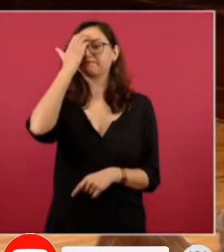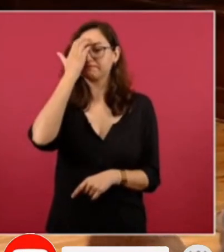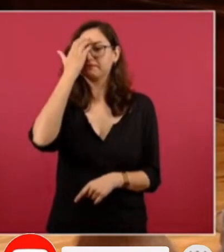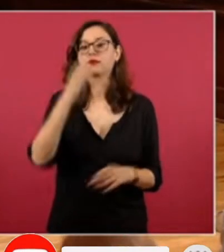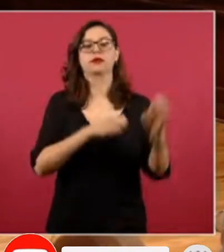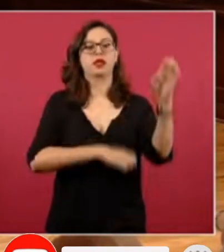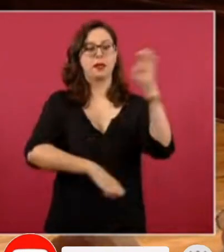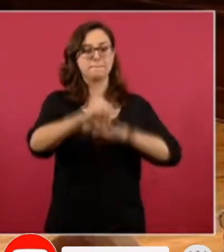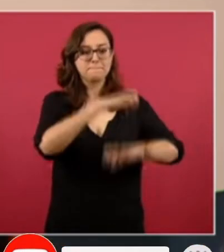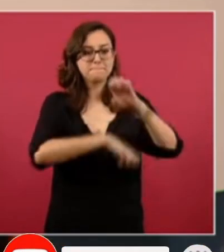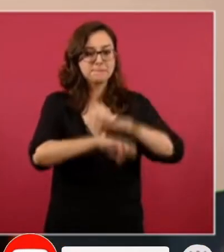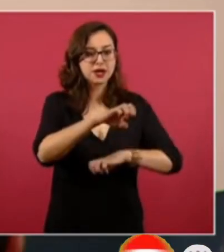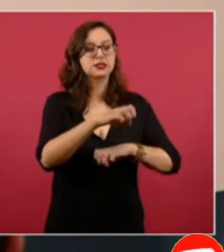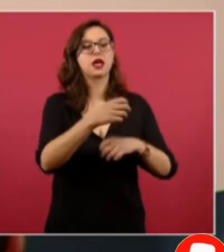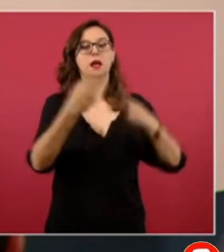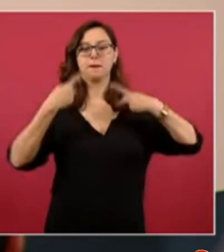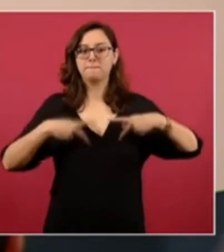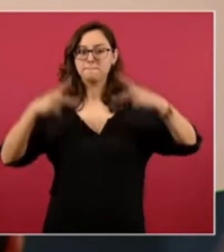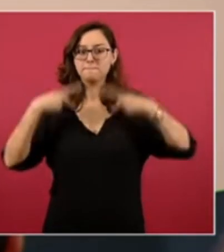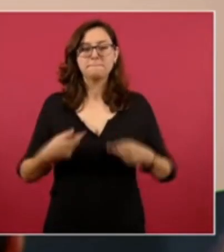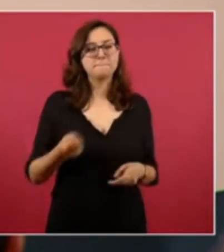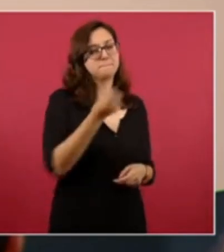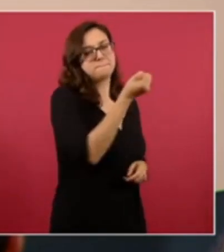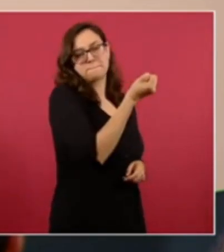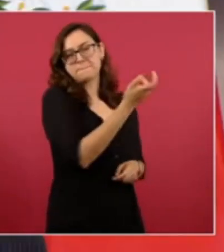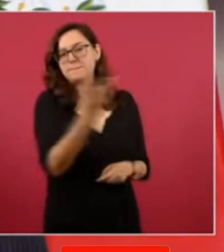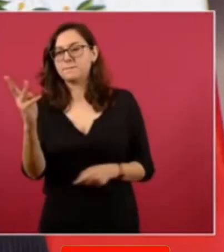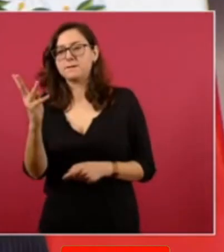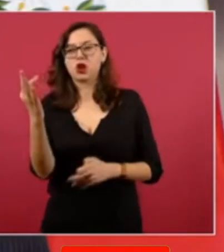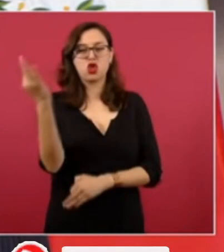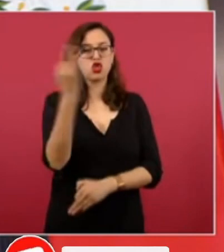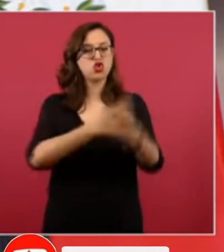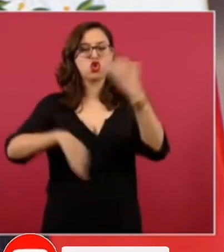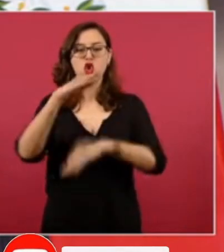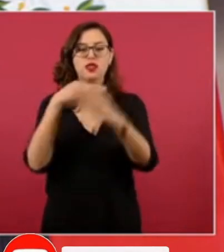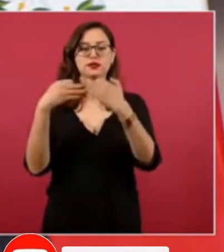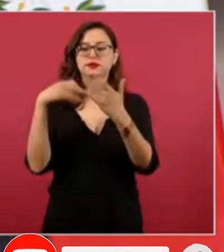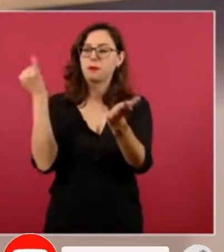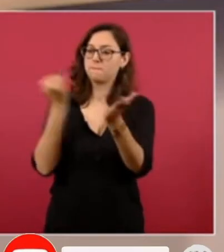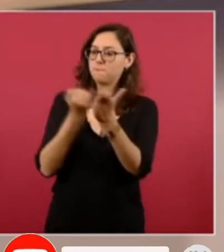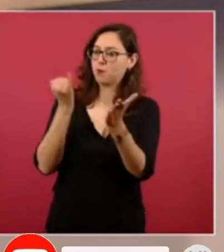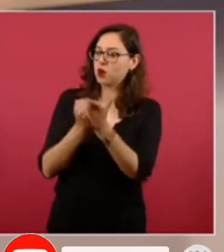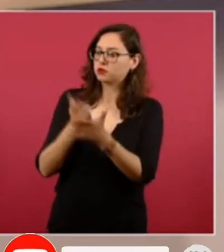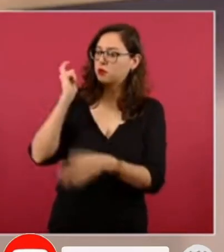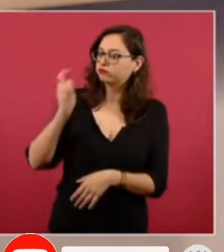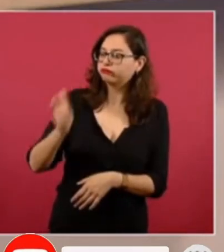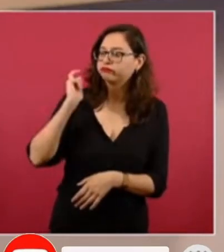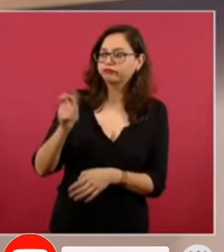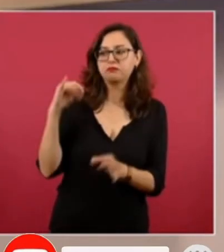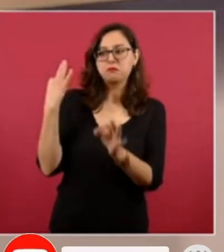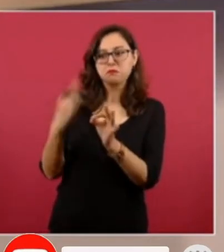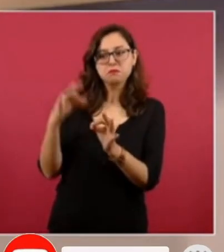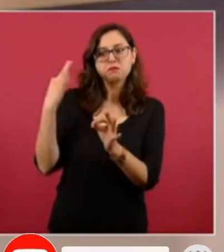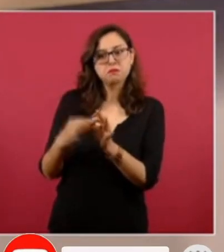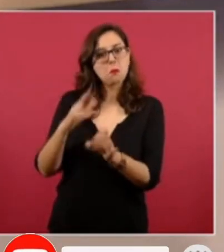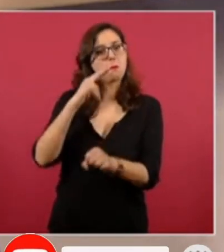empresarios, a todos los contribuyentes que han cumplido con su responsabilidad,